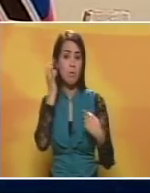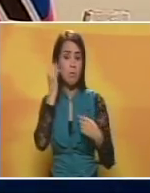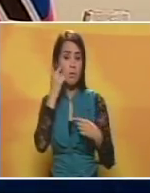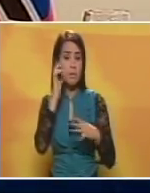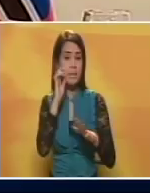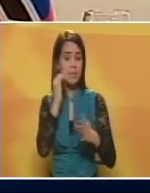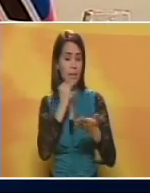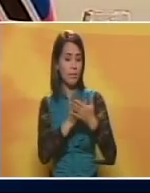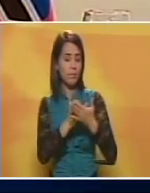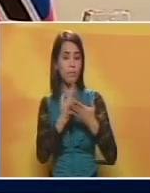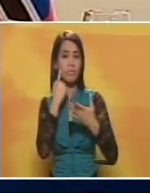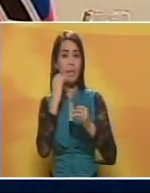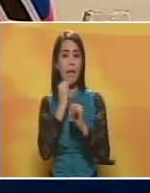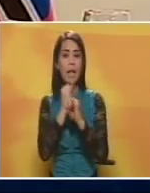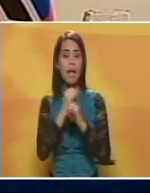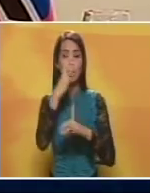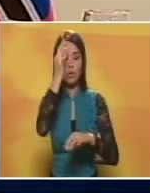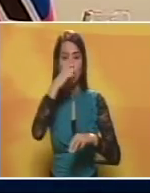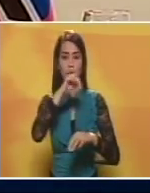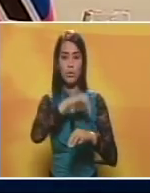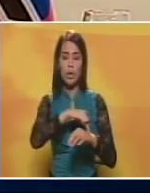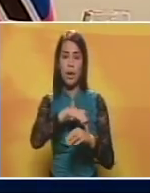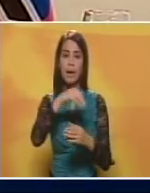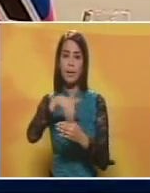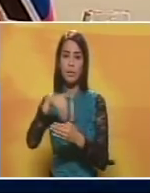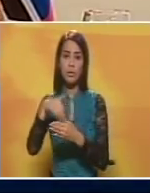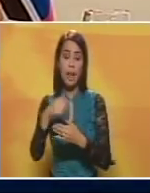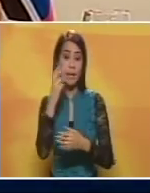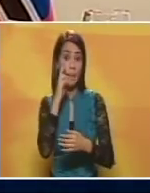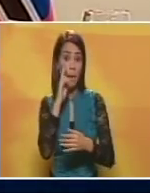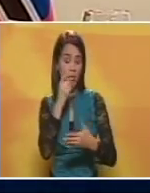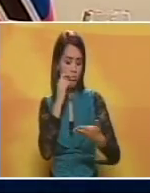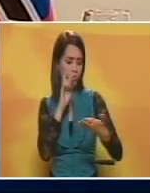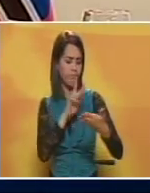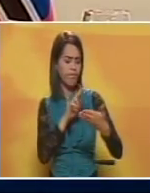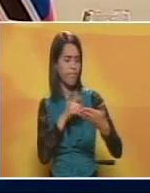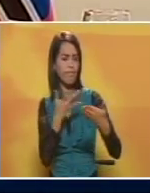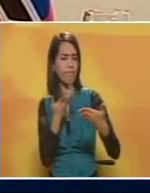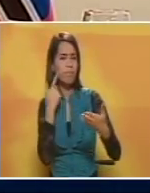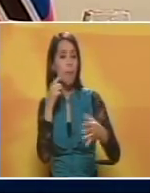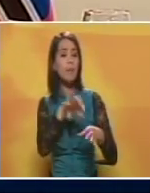la página del Consejo Nacional Electoral para ver si han